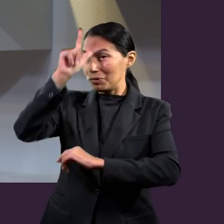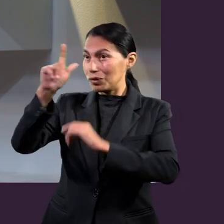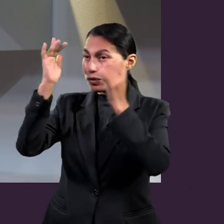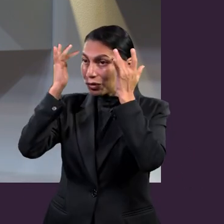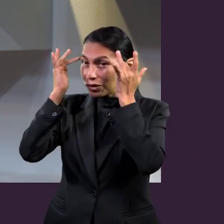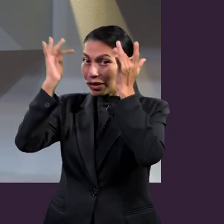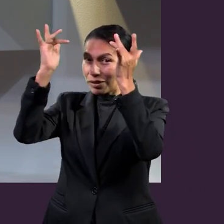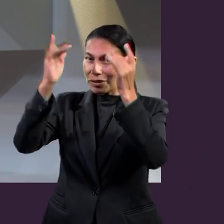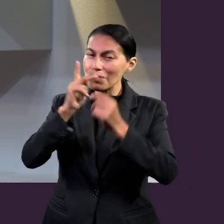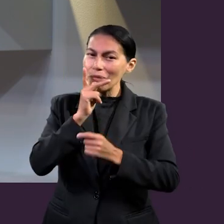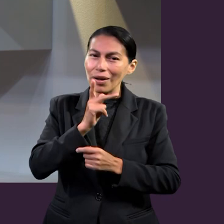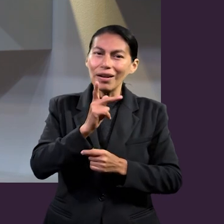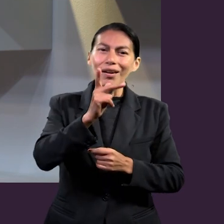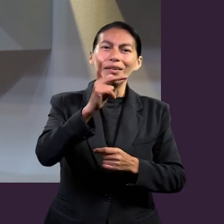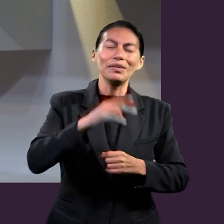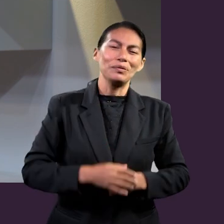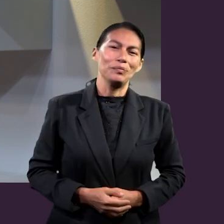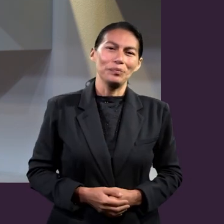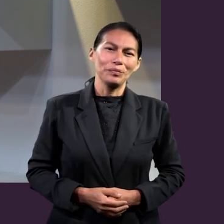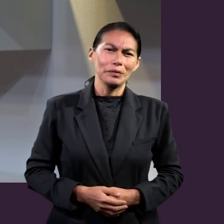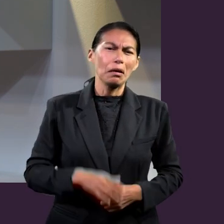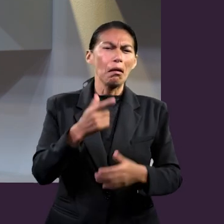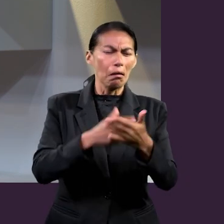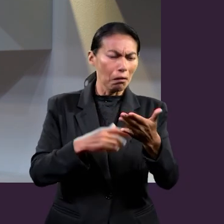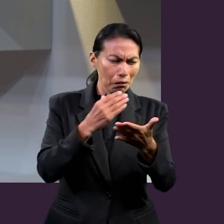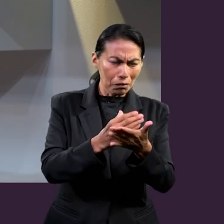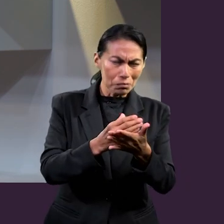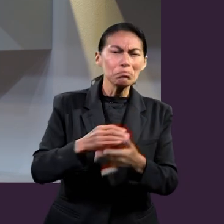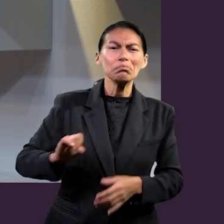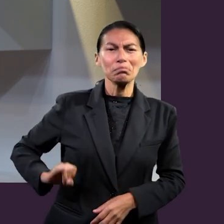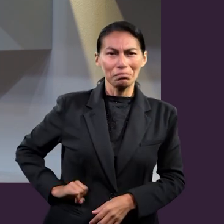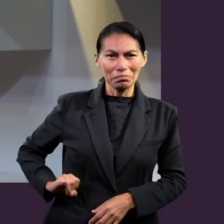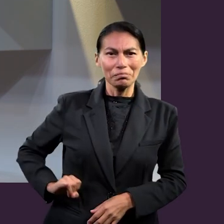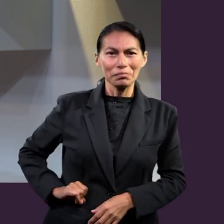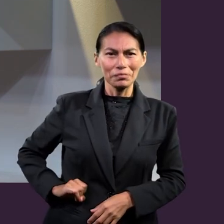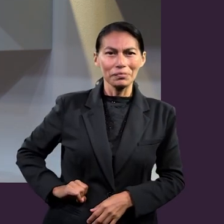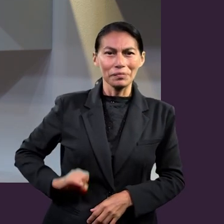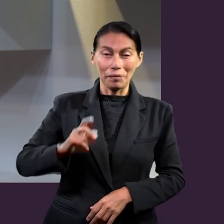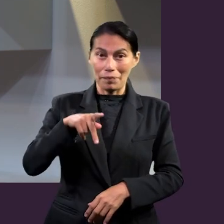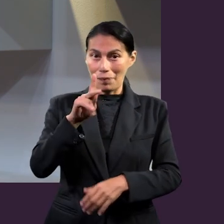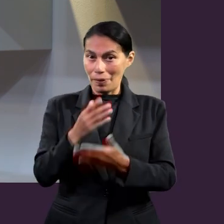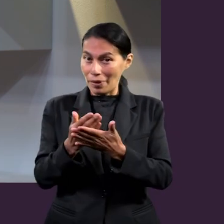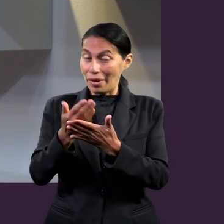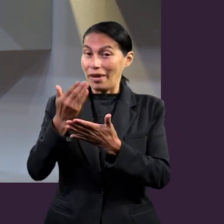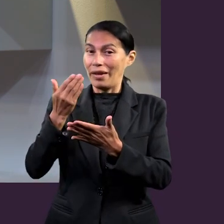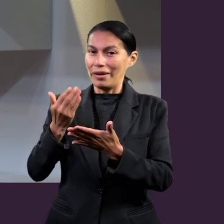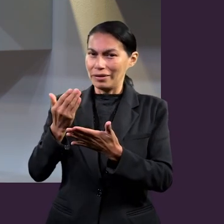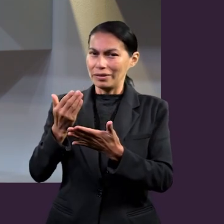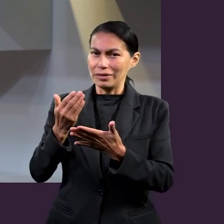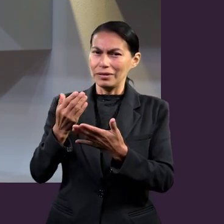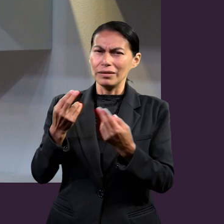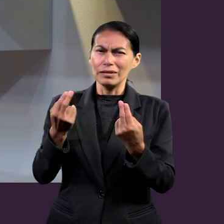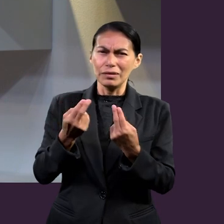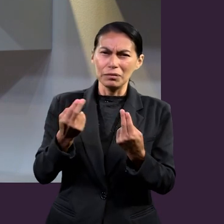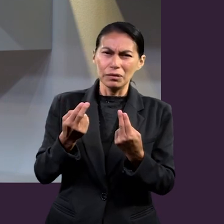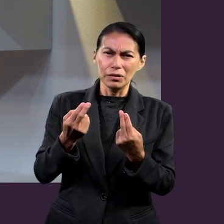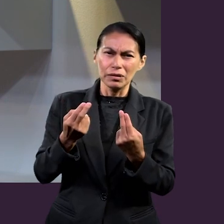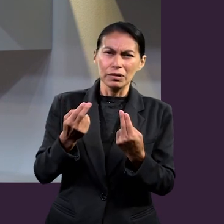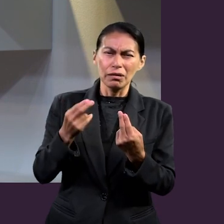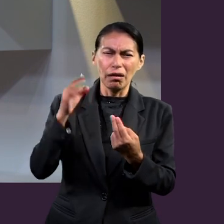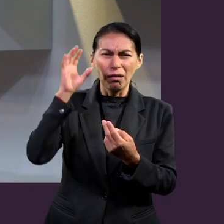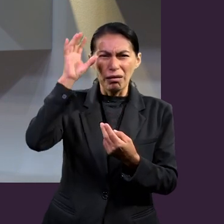por el Espíritu. Es una lección muy interesante, pero antes necesitamos entender